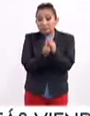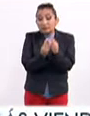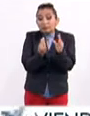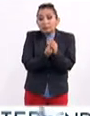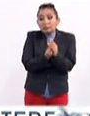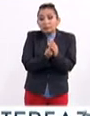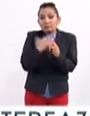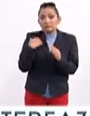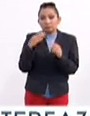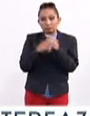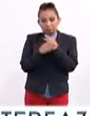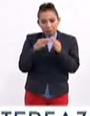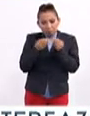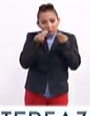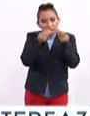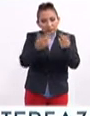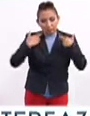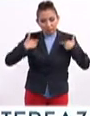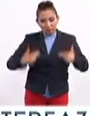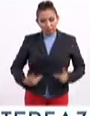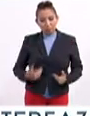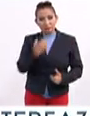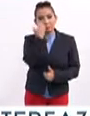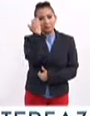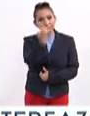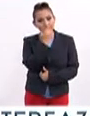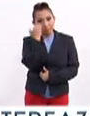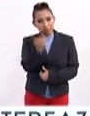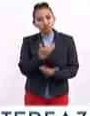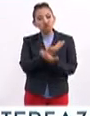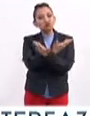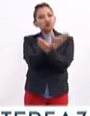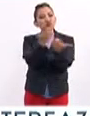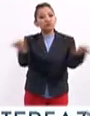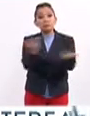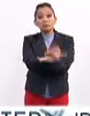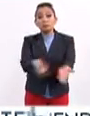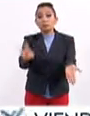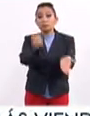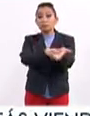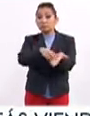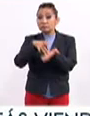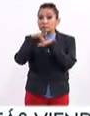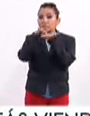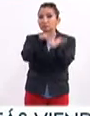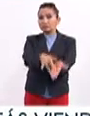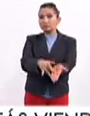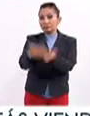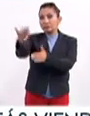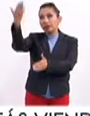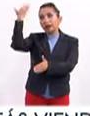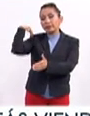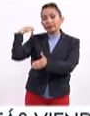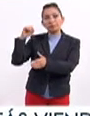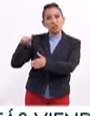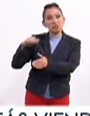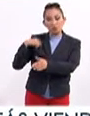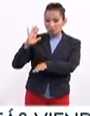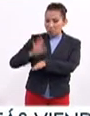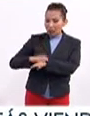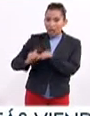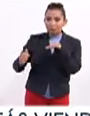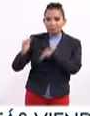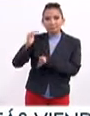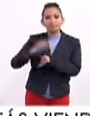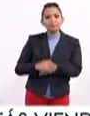escolar, útiles y uniformes escolares, se va a entregar el doble de apoyo de lo que se venía